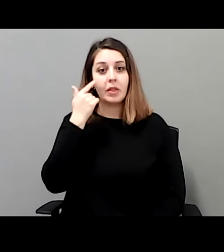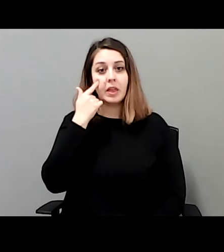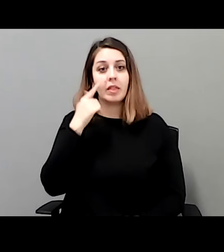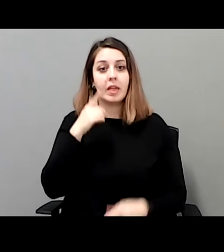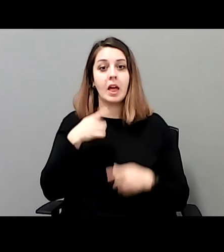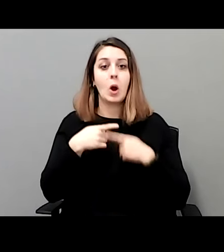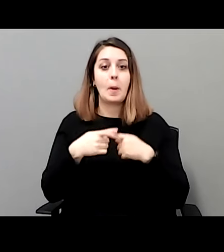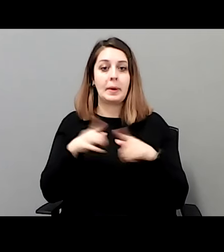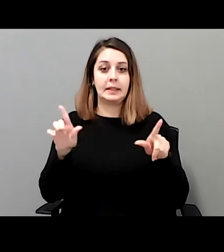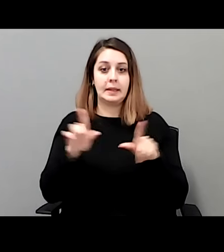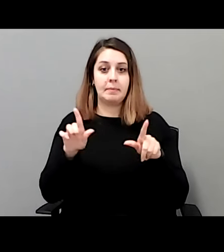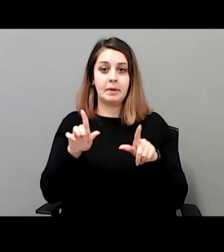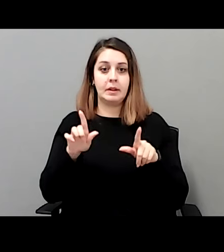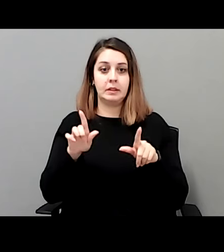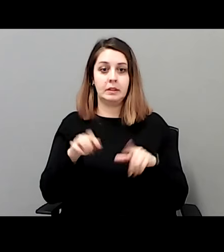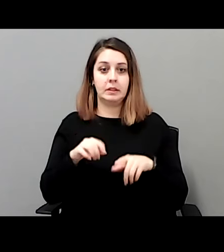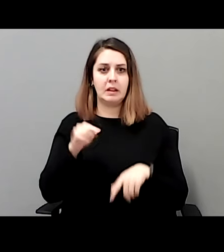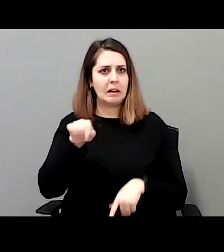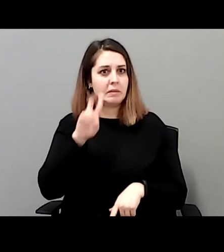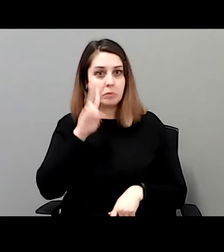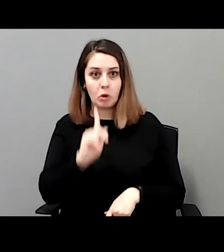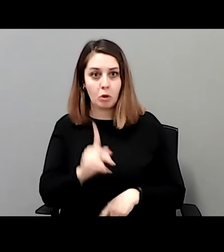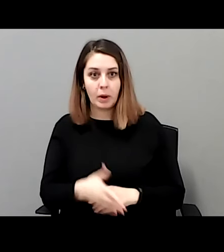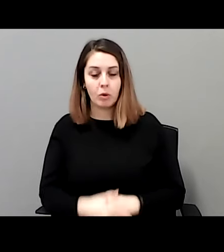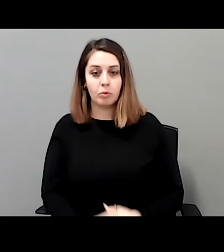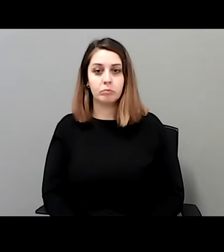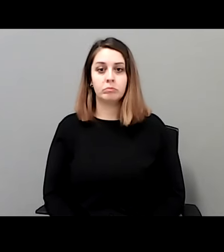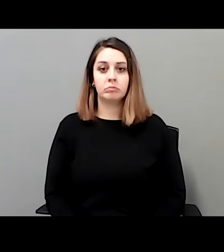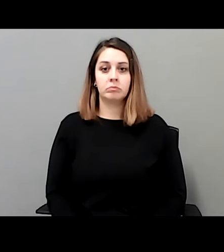pantalla. No me sale.